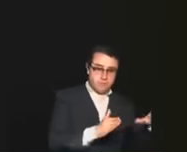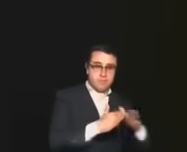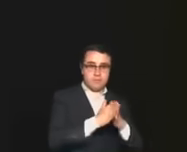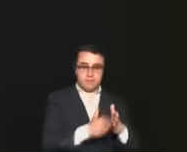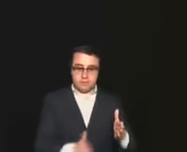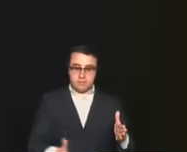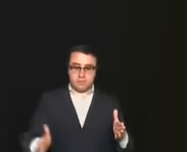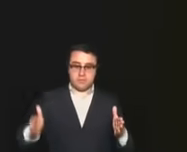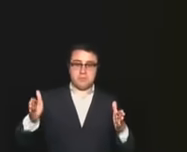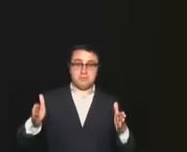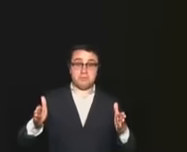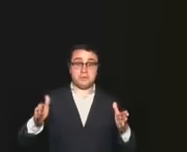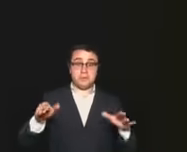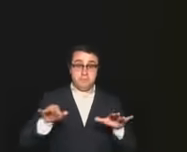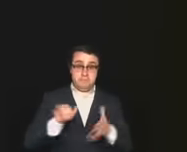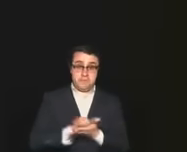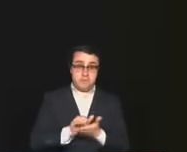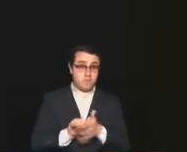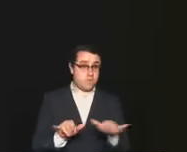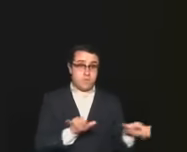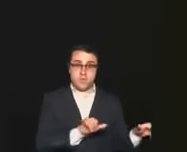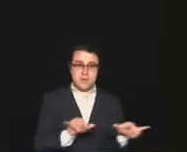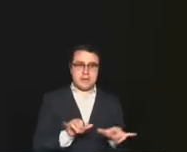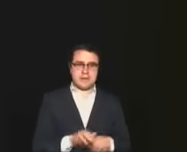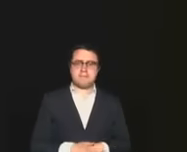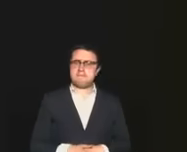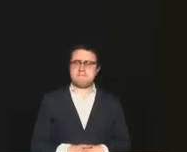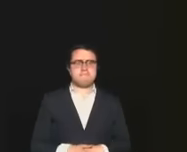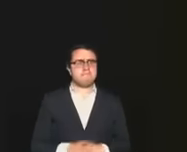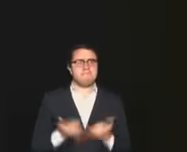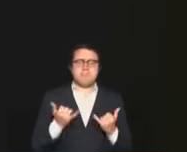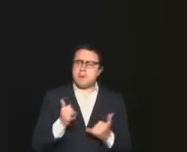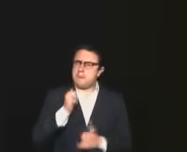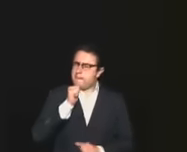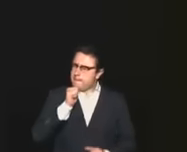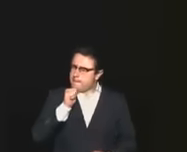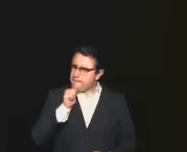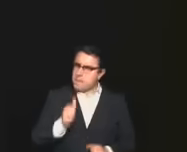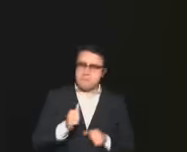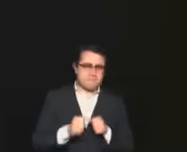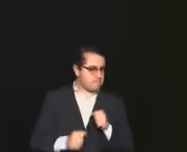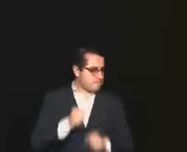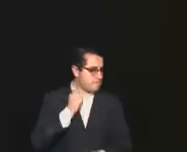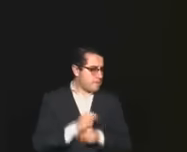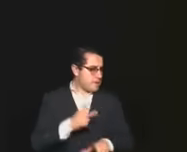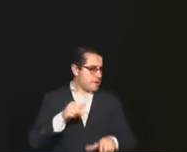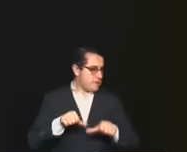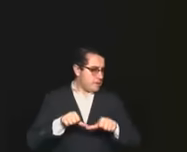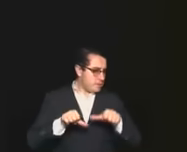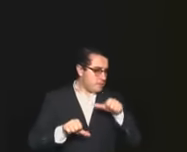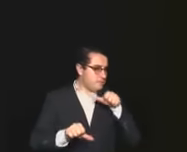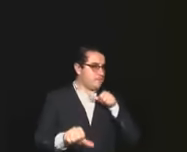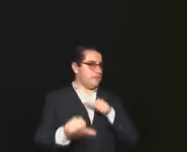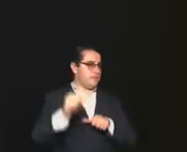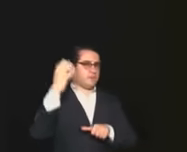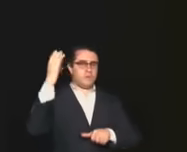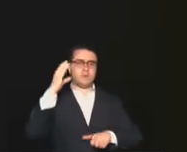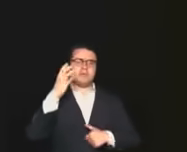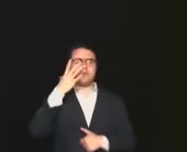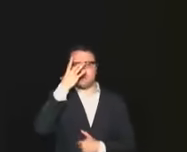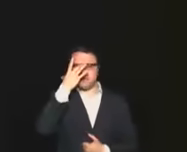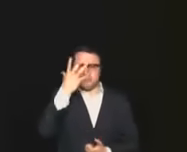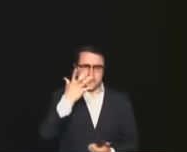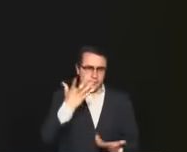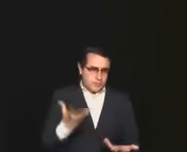así. Esta fase es muchísimo más peligrosa para la estabilidad del país, porque en